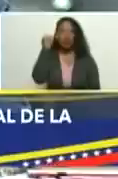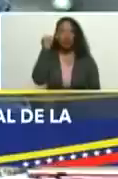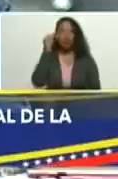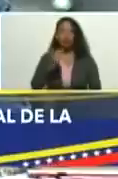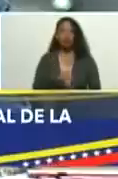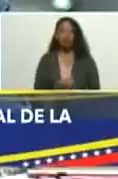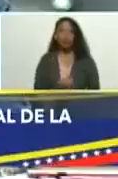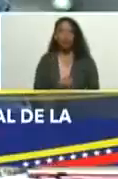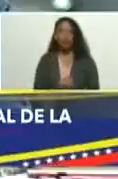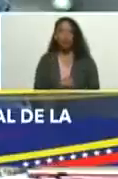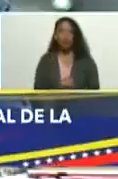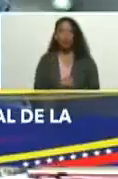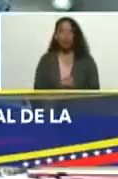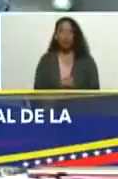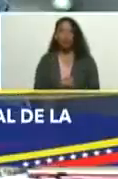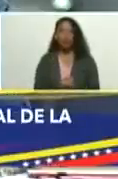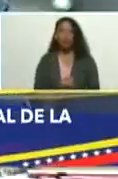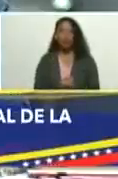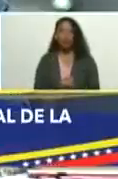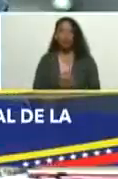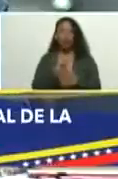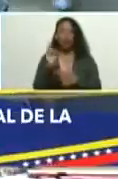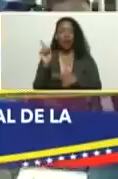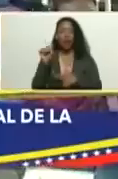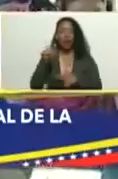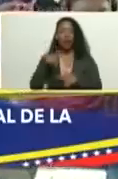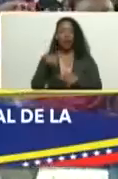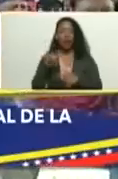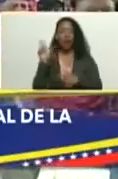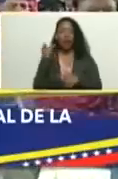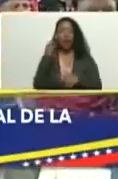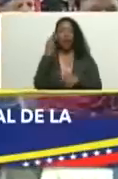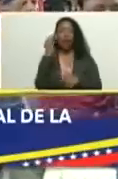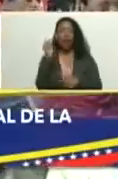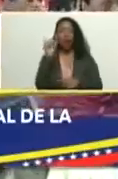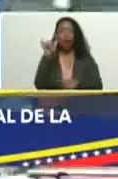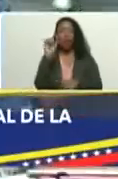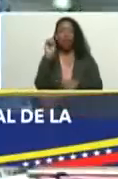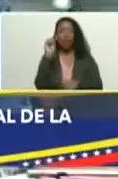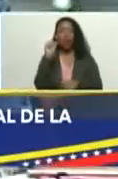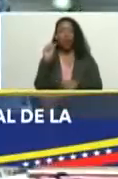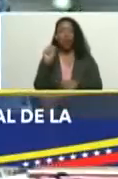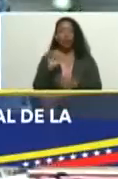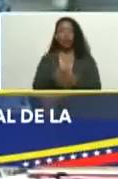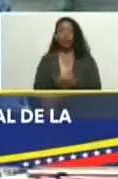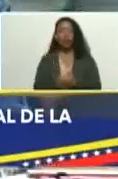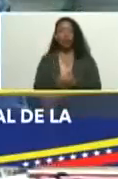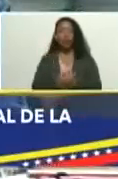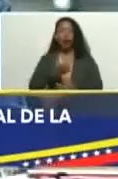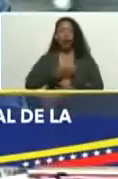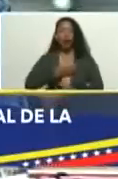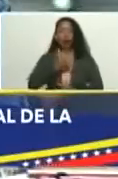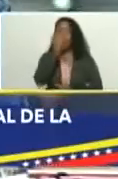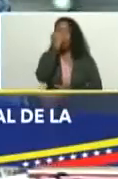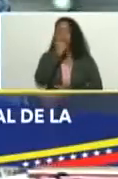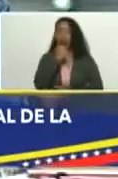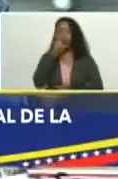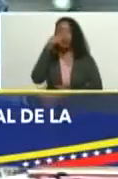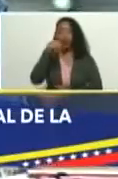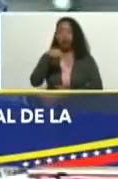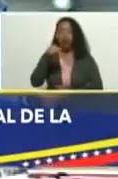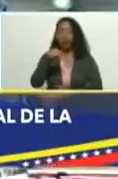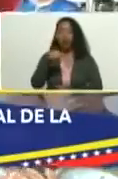Mervelis Moreno, alcaldesa de Los Guayos, al alcalde de Valencia, este joven líder,